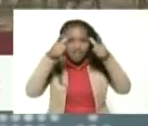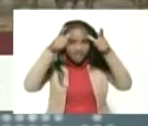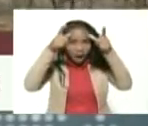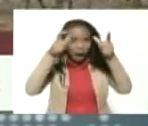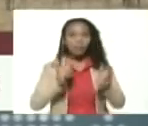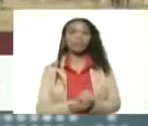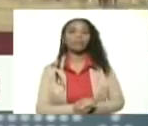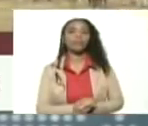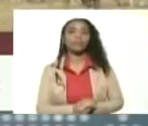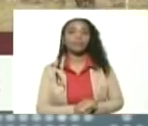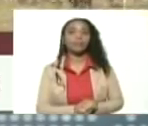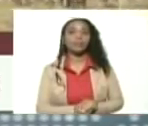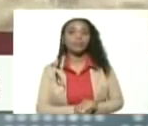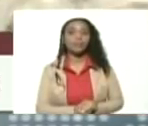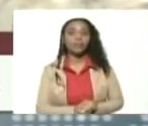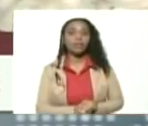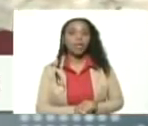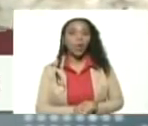y luego que está